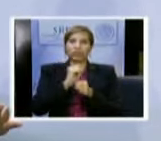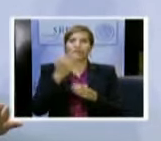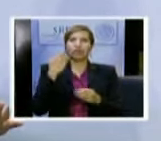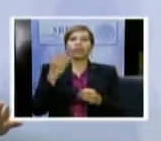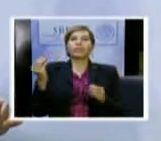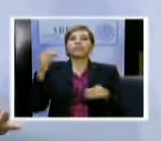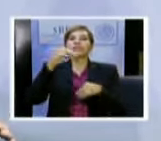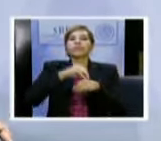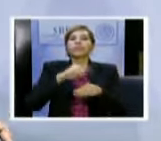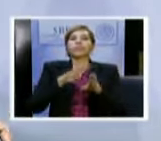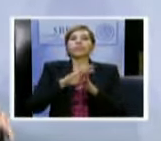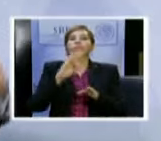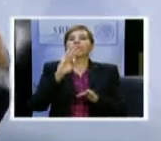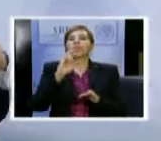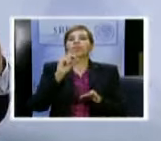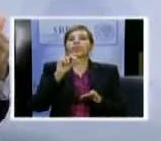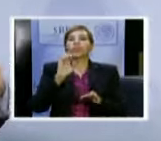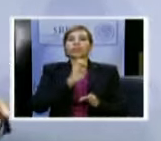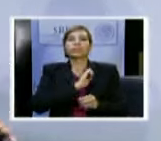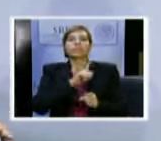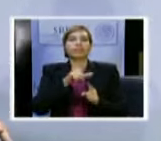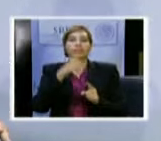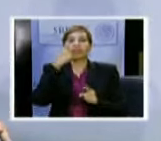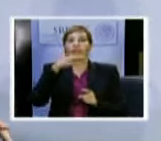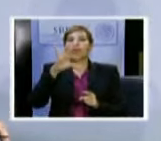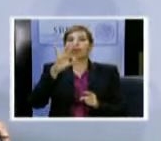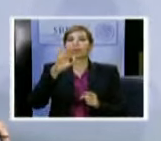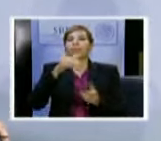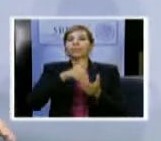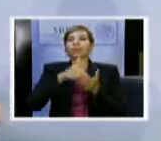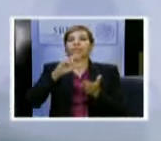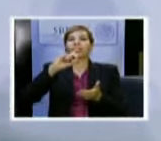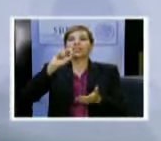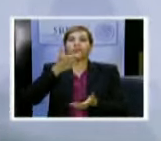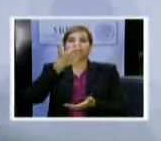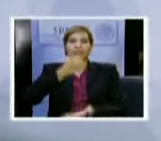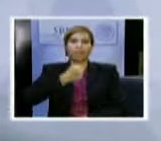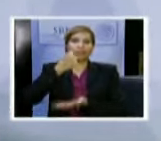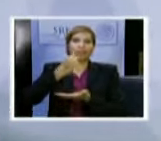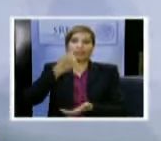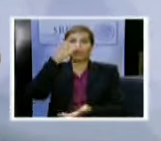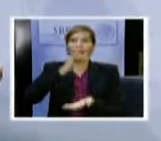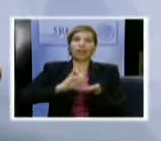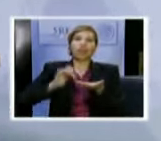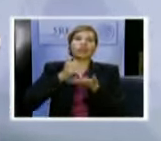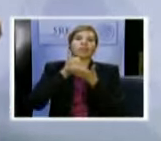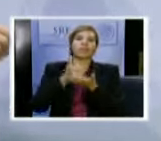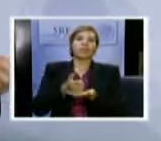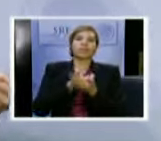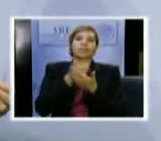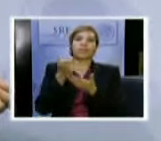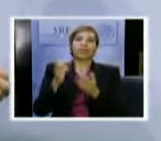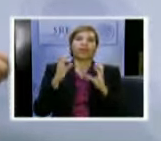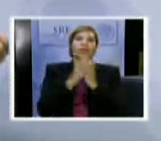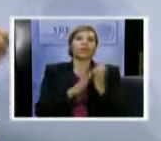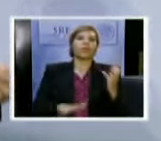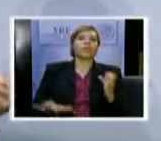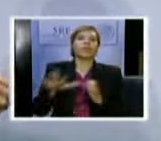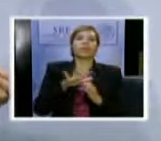fondo especial que pretende llegar a $40 millones para ayudar a pagar a la